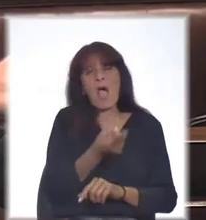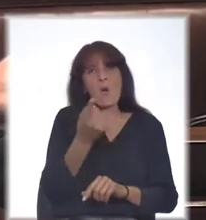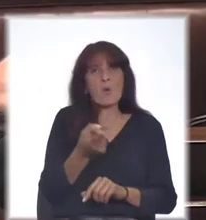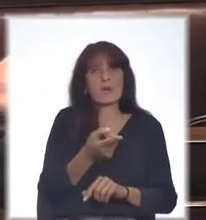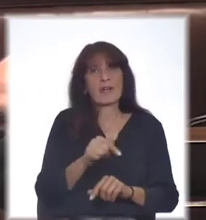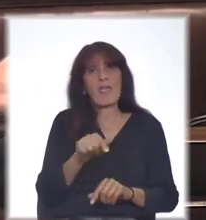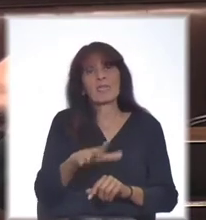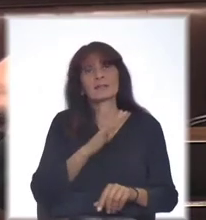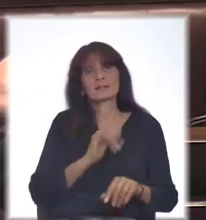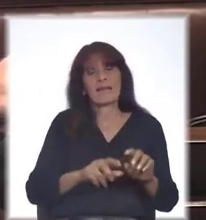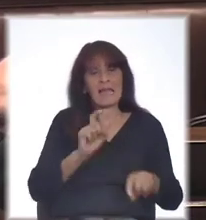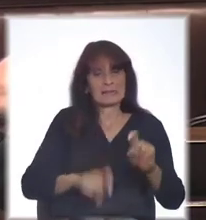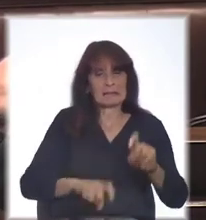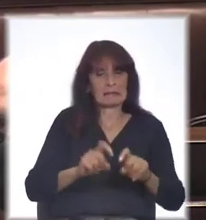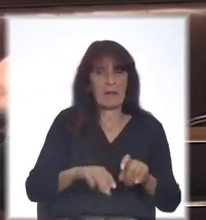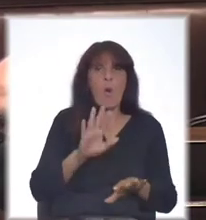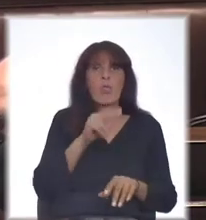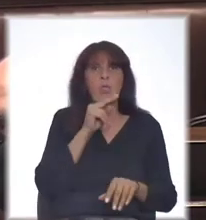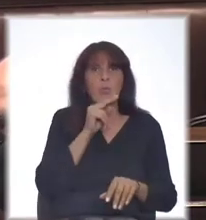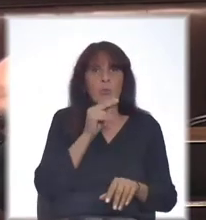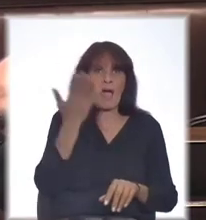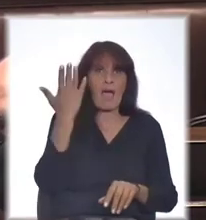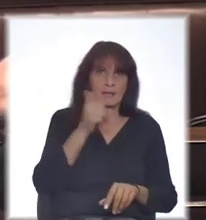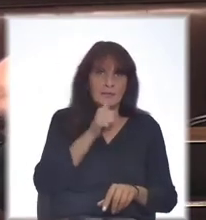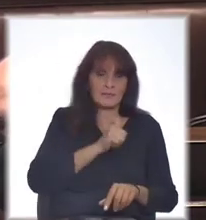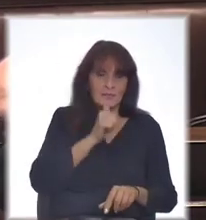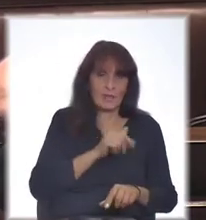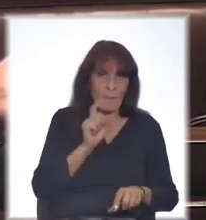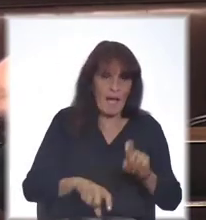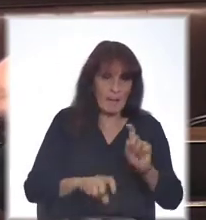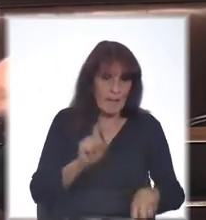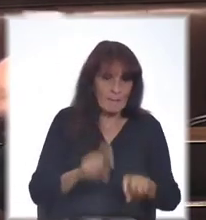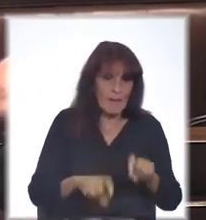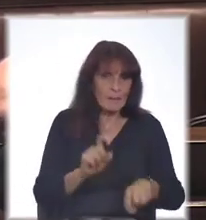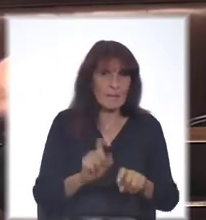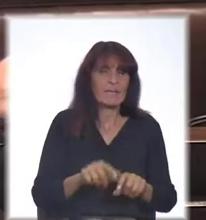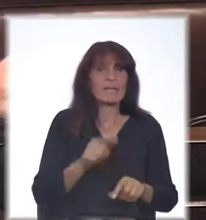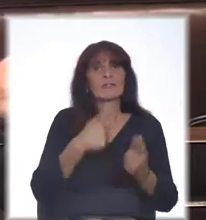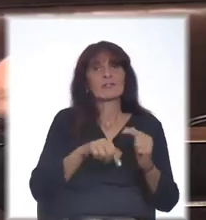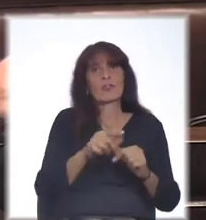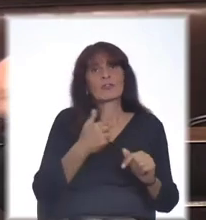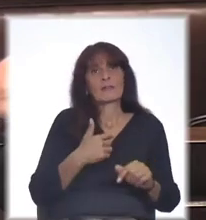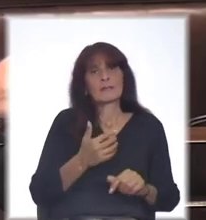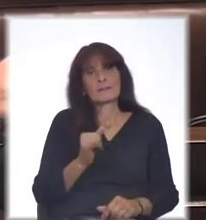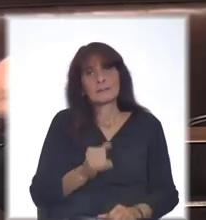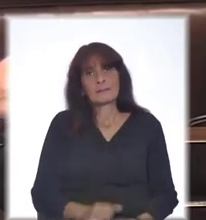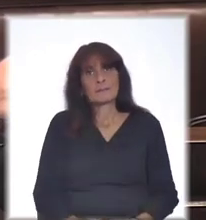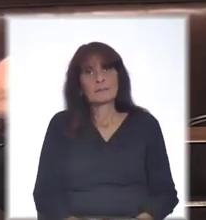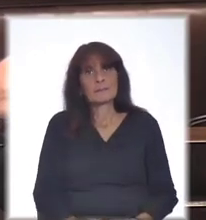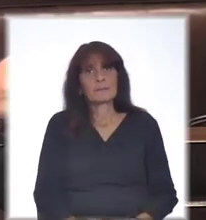Remington tienen las teclas demasiado duras, sobre todo la A, dice el relato. Por suerte el tipeado no era tarea mía.